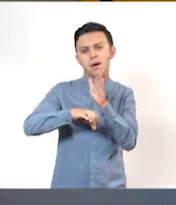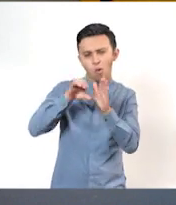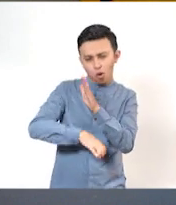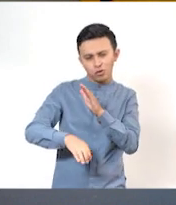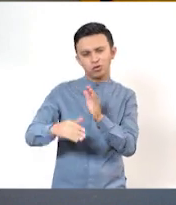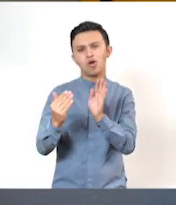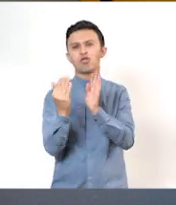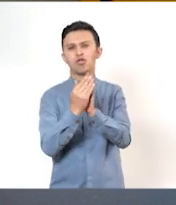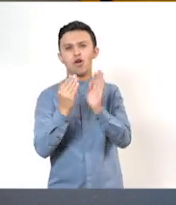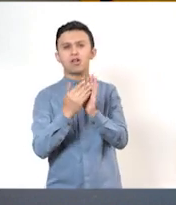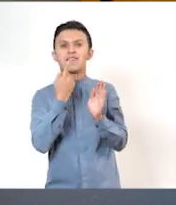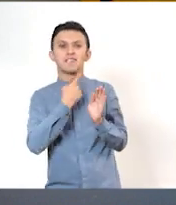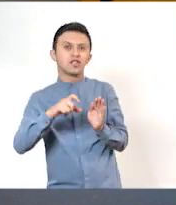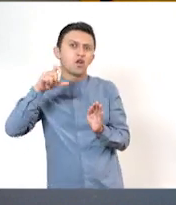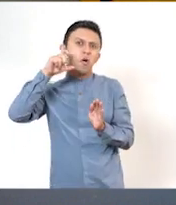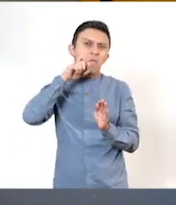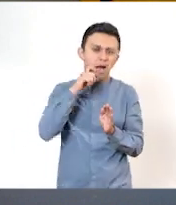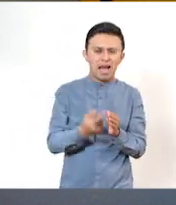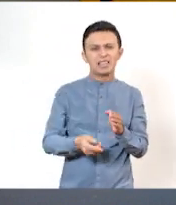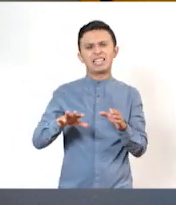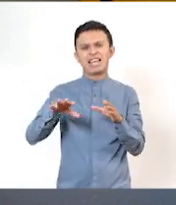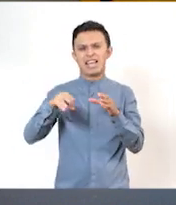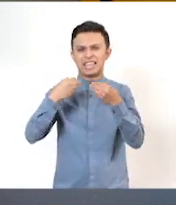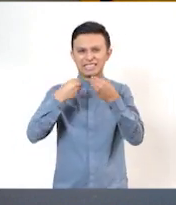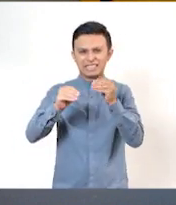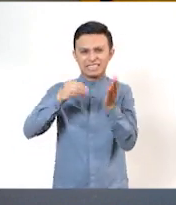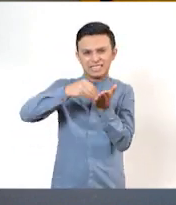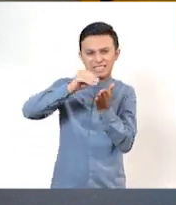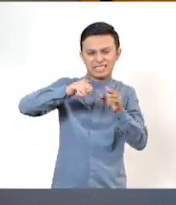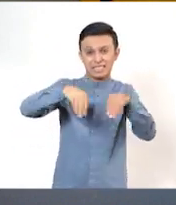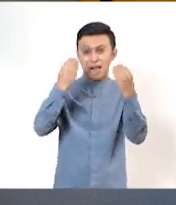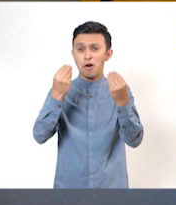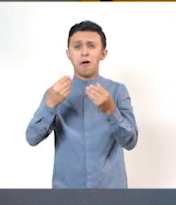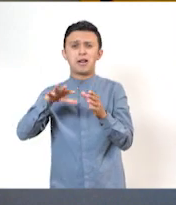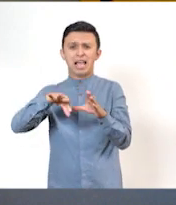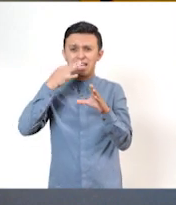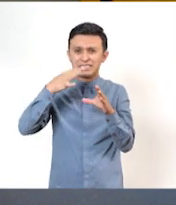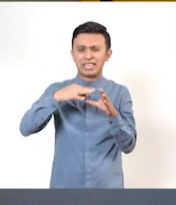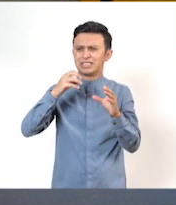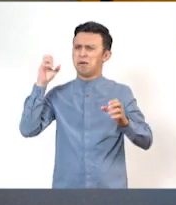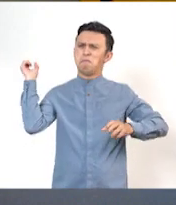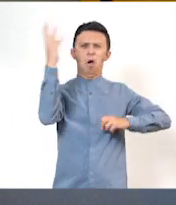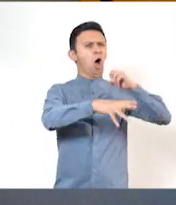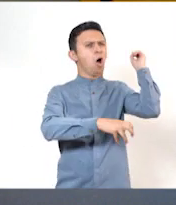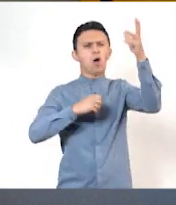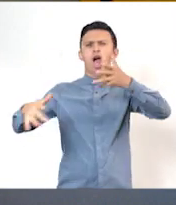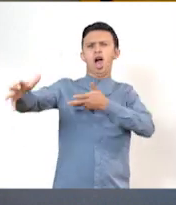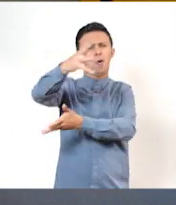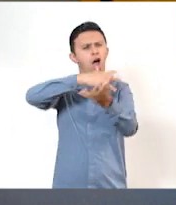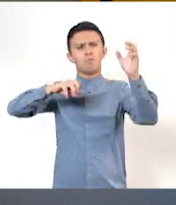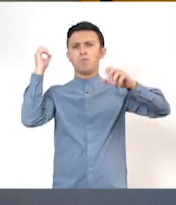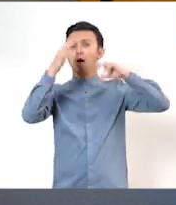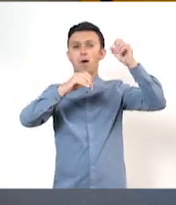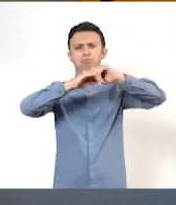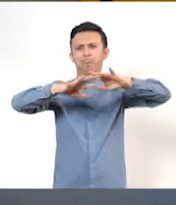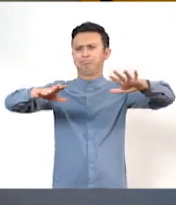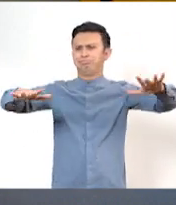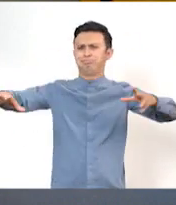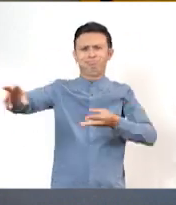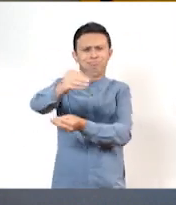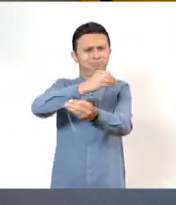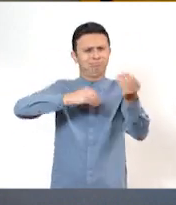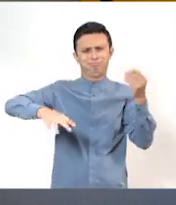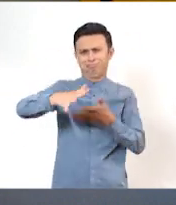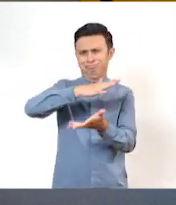con jitomate, jitomate con tortas, chicharrones, palomitas. El patio quedó hecho un caos y todos tuvieron que